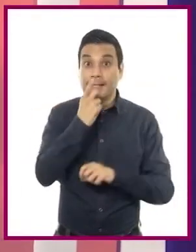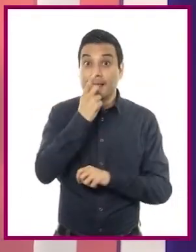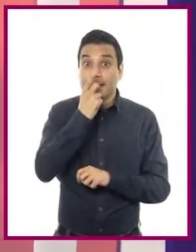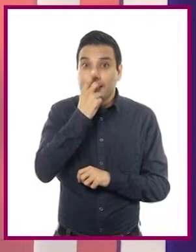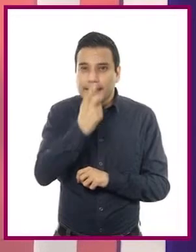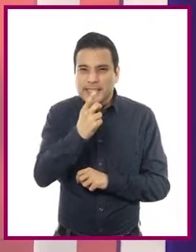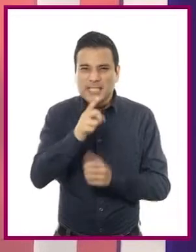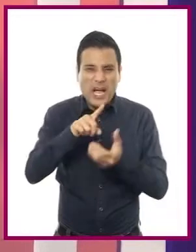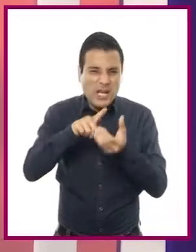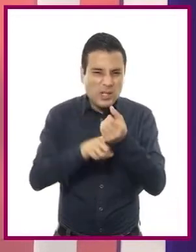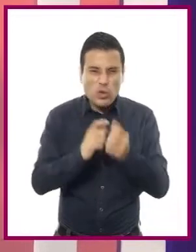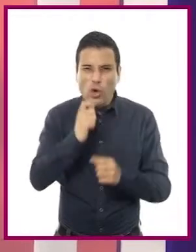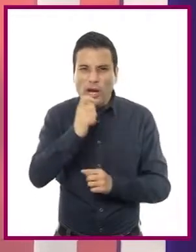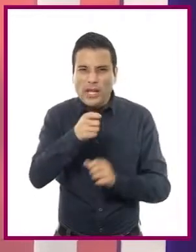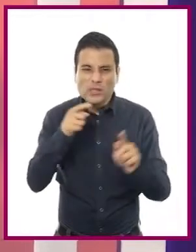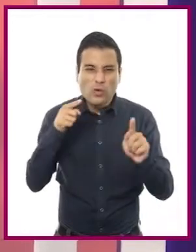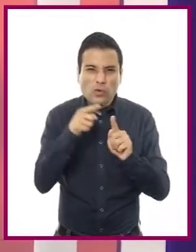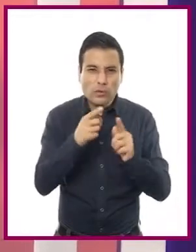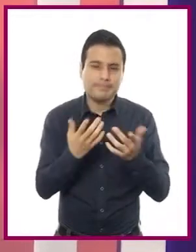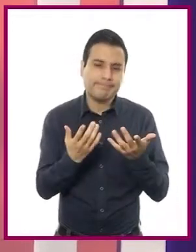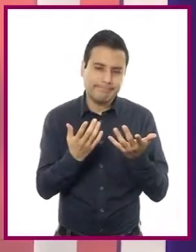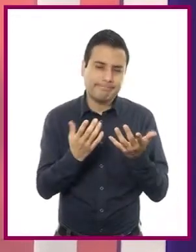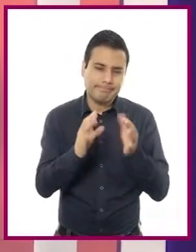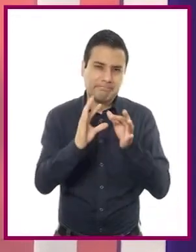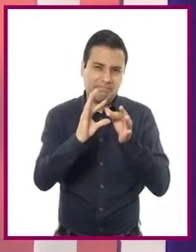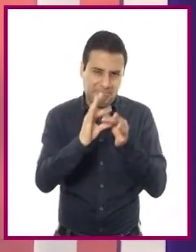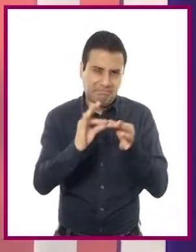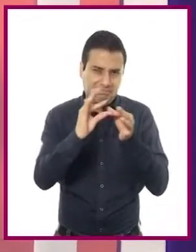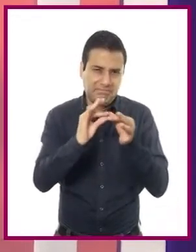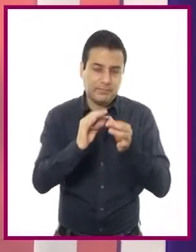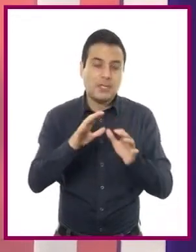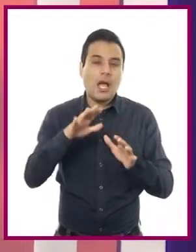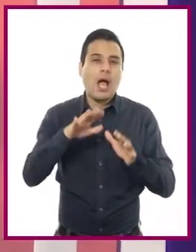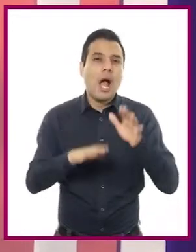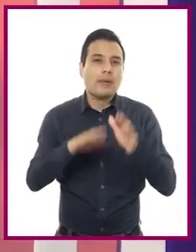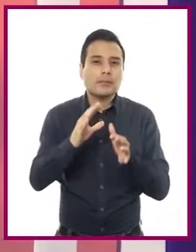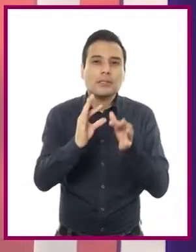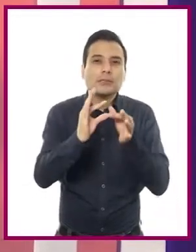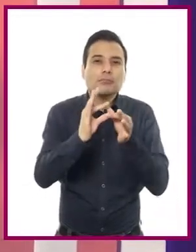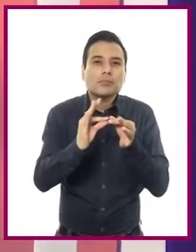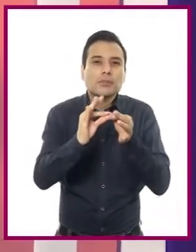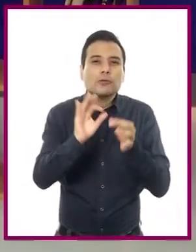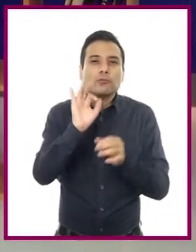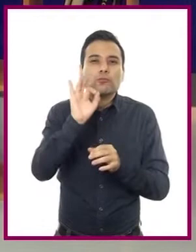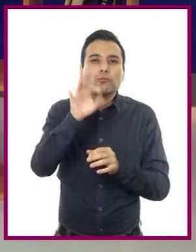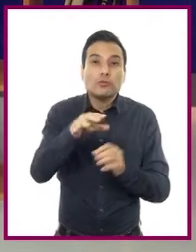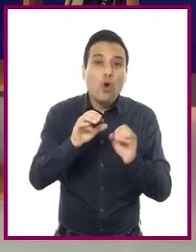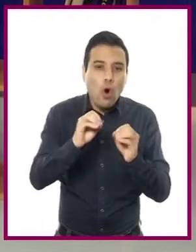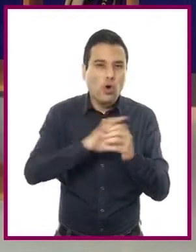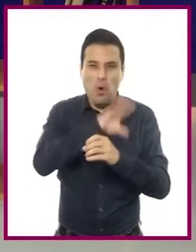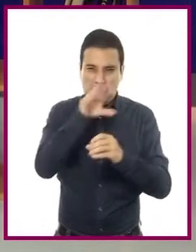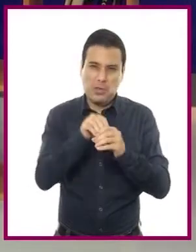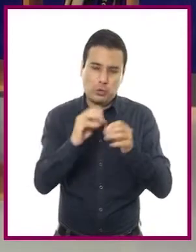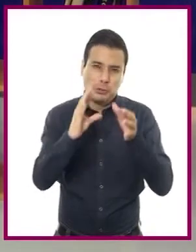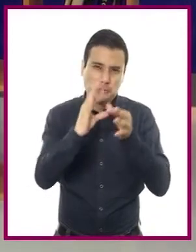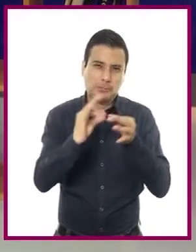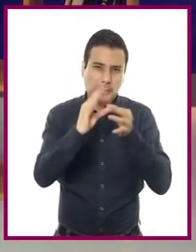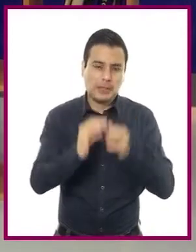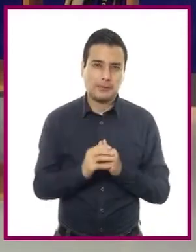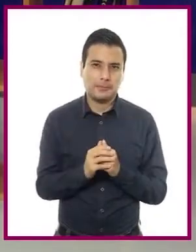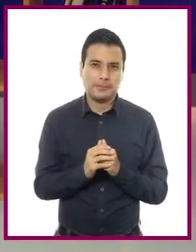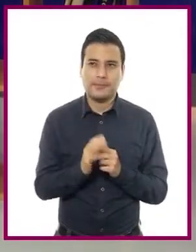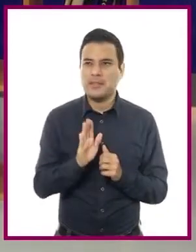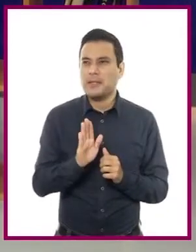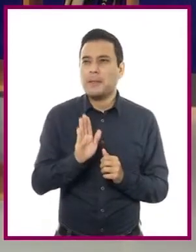poema, aunque no siempre lo revela tan abierta y directamente. Se puede decir que es como